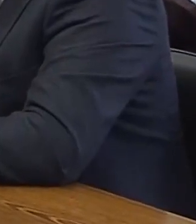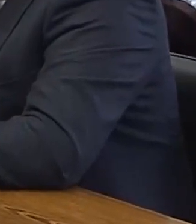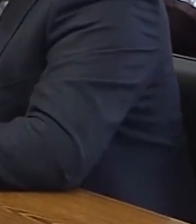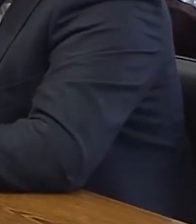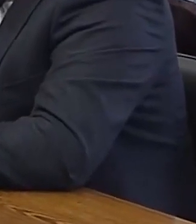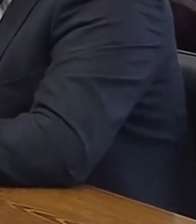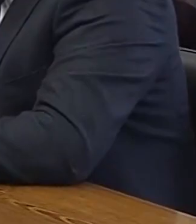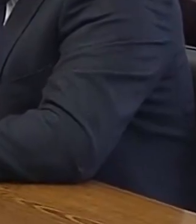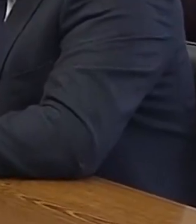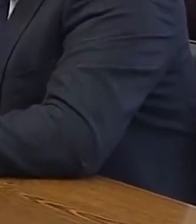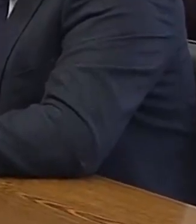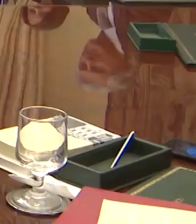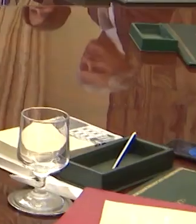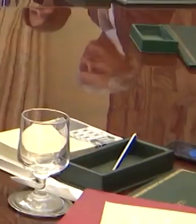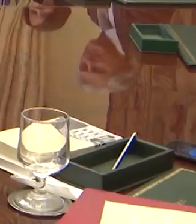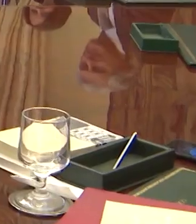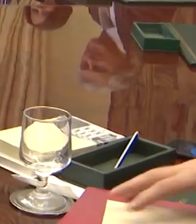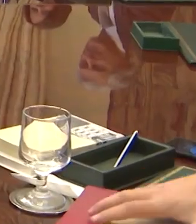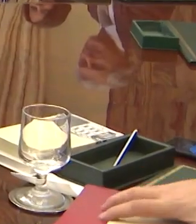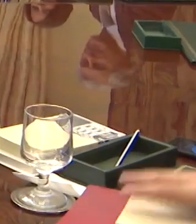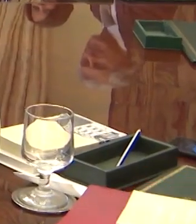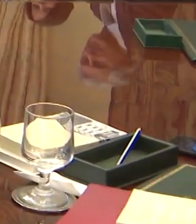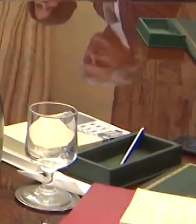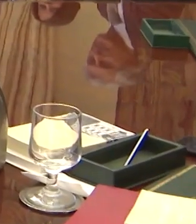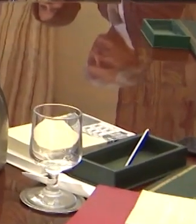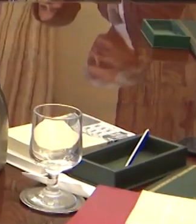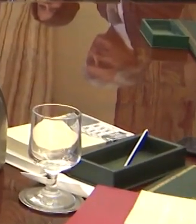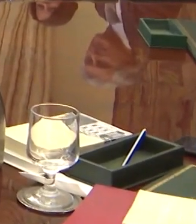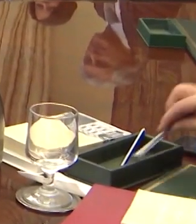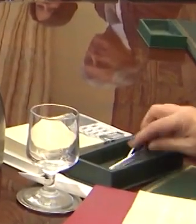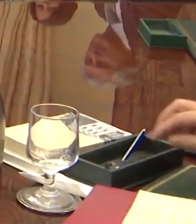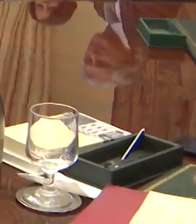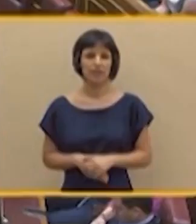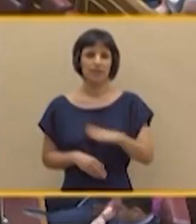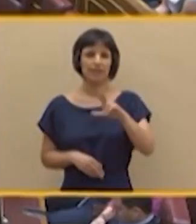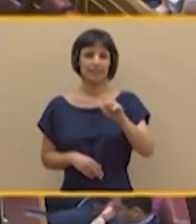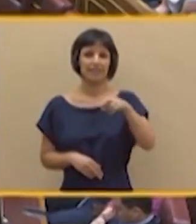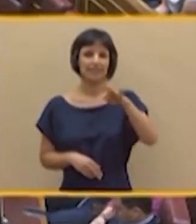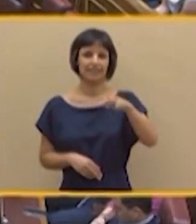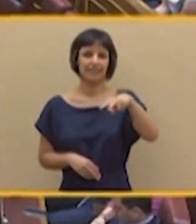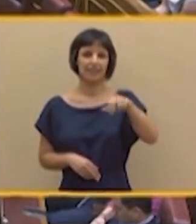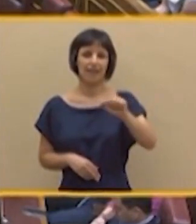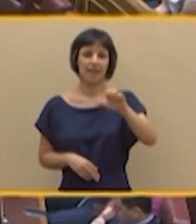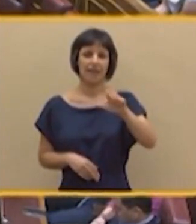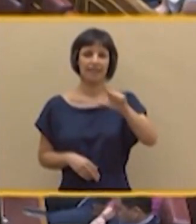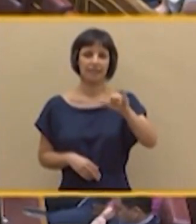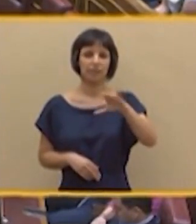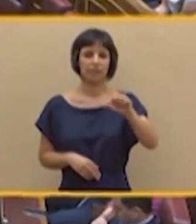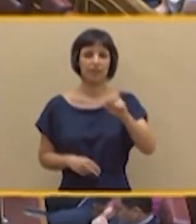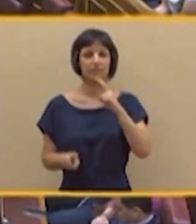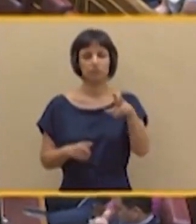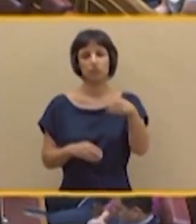no han concretado ninguna fecha la mesa del congreso ha habilitado este último fin de semana de diciembre para celebrar sesiones plenarias